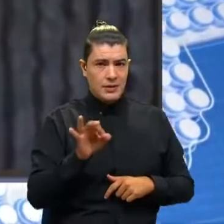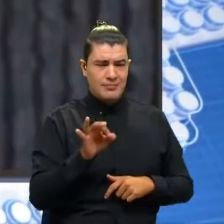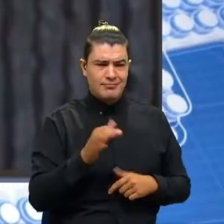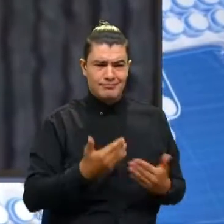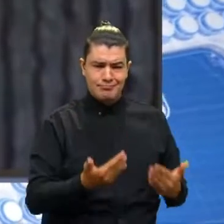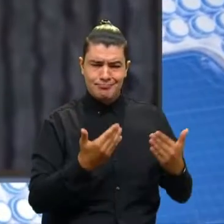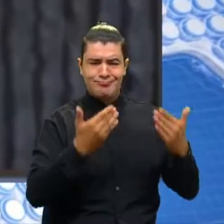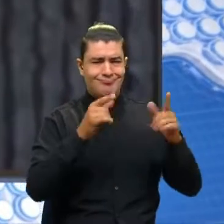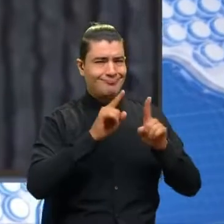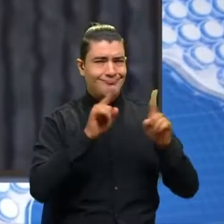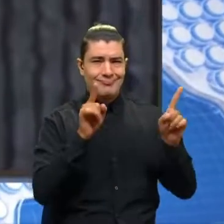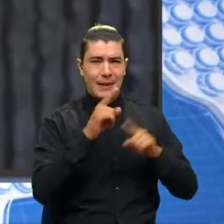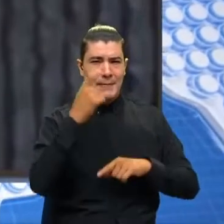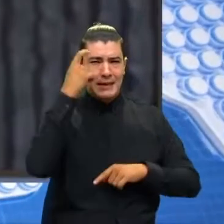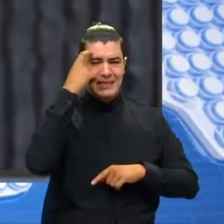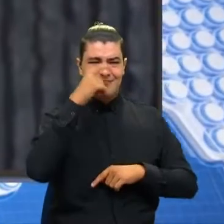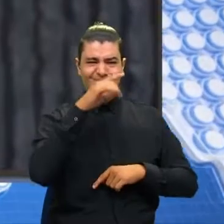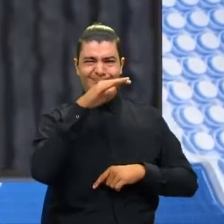serie de